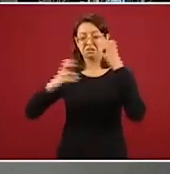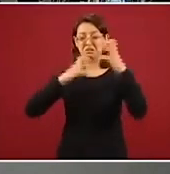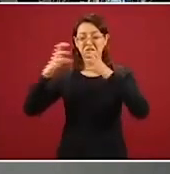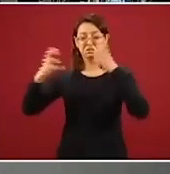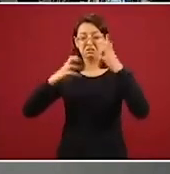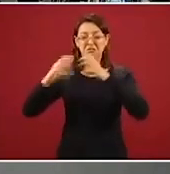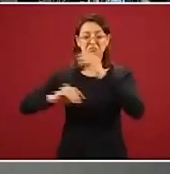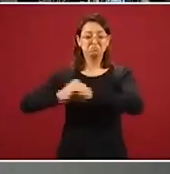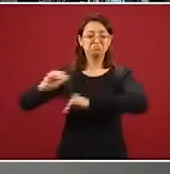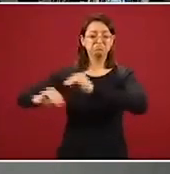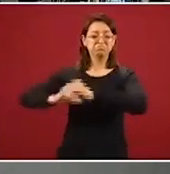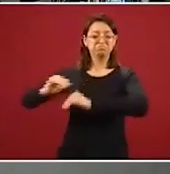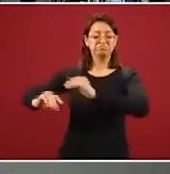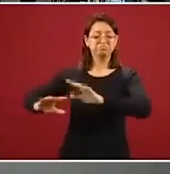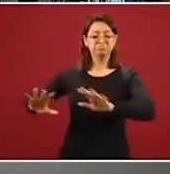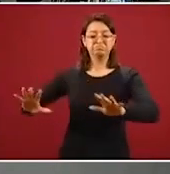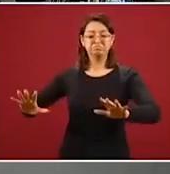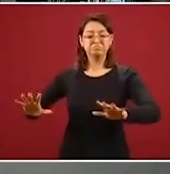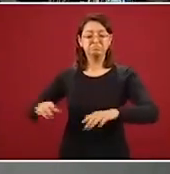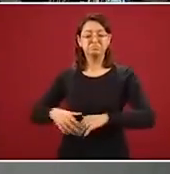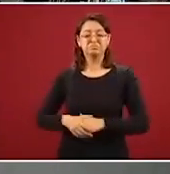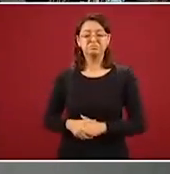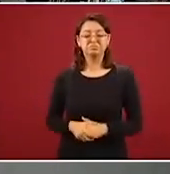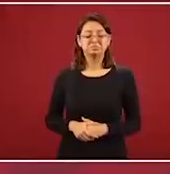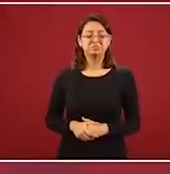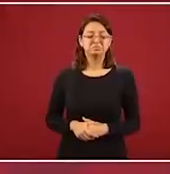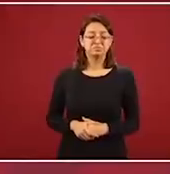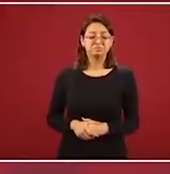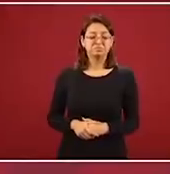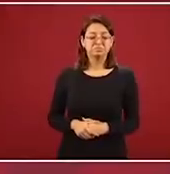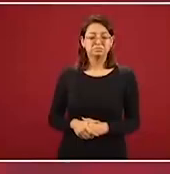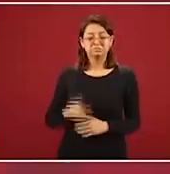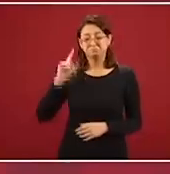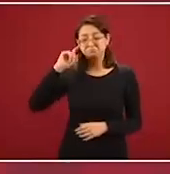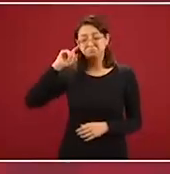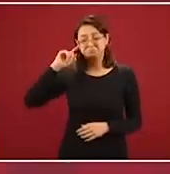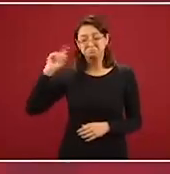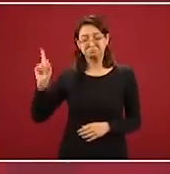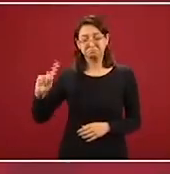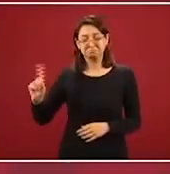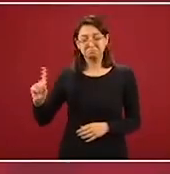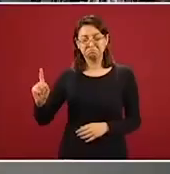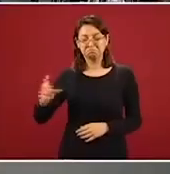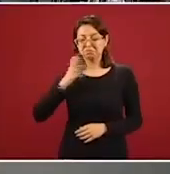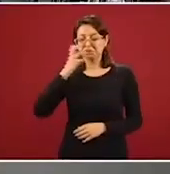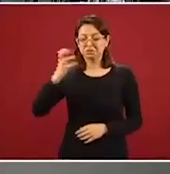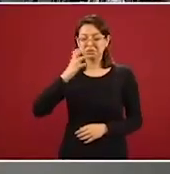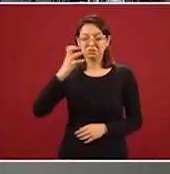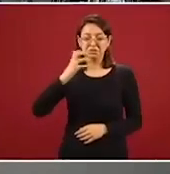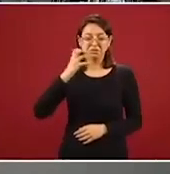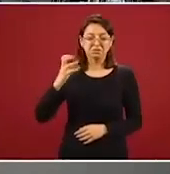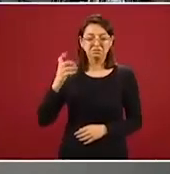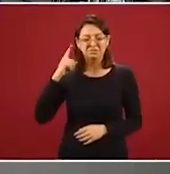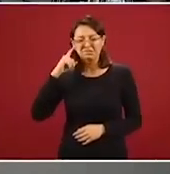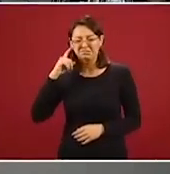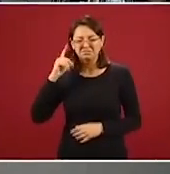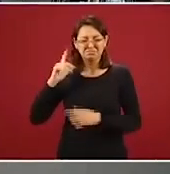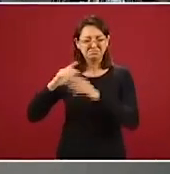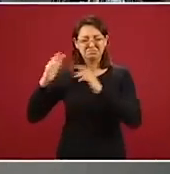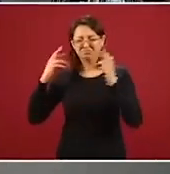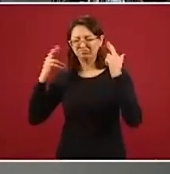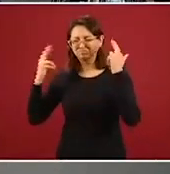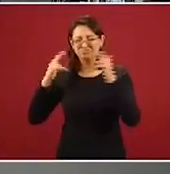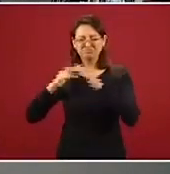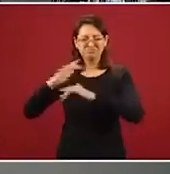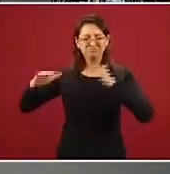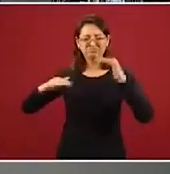Sí, también todo lo que haga falta. Pero, ¿sí estaría entonces usted por la creación de